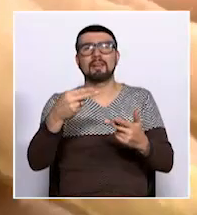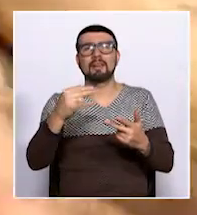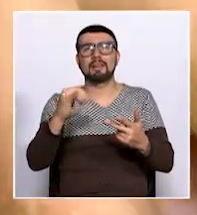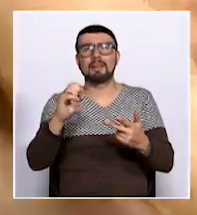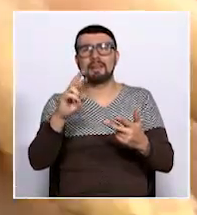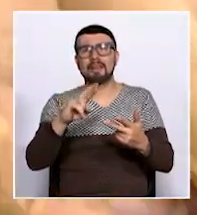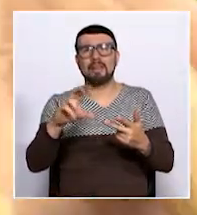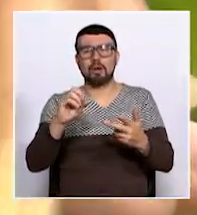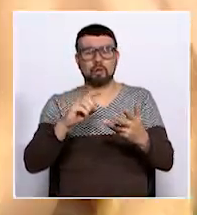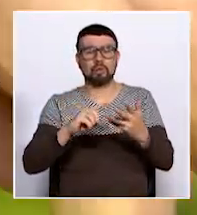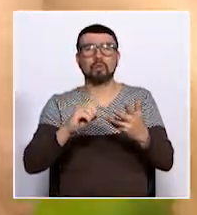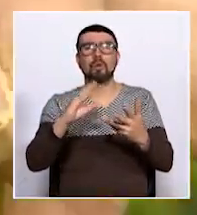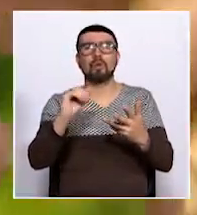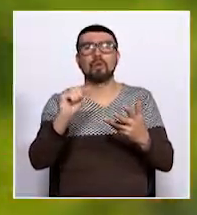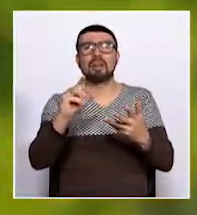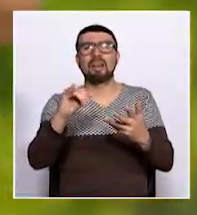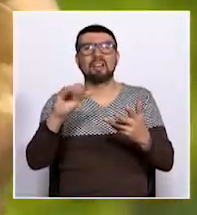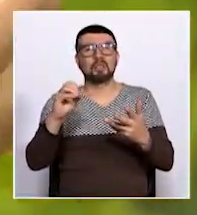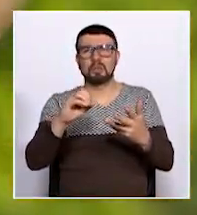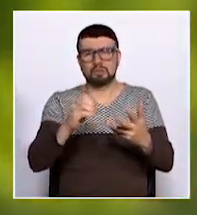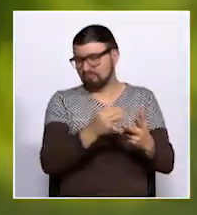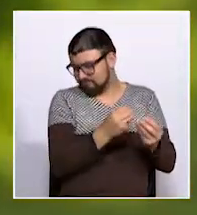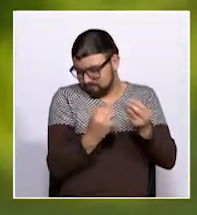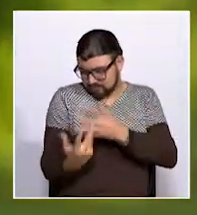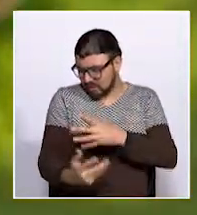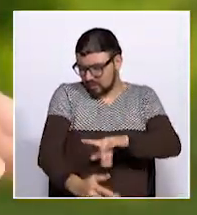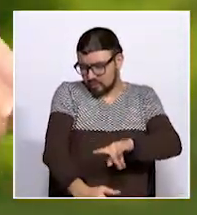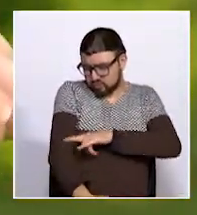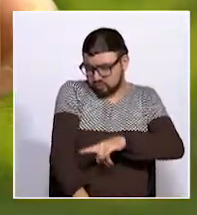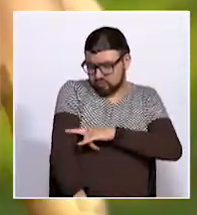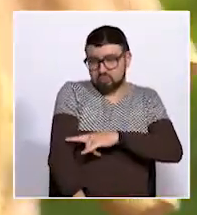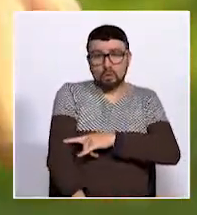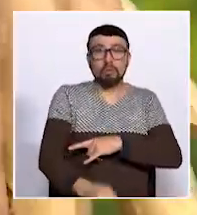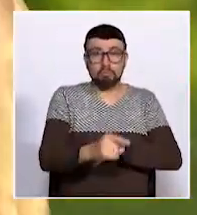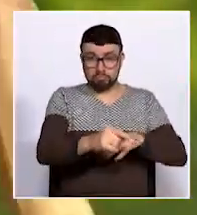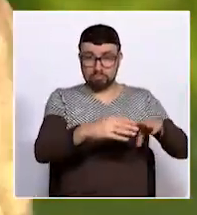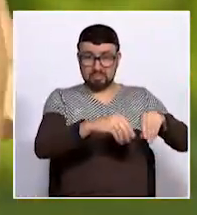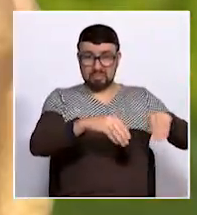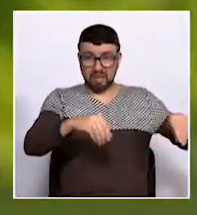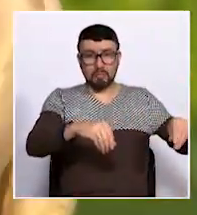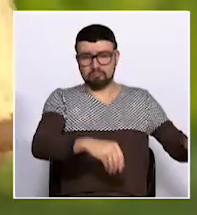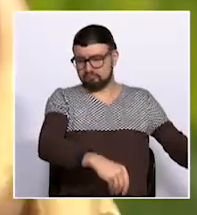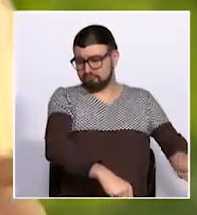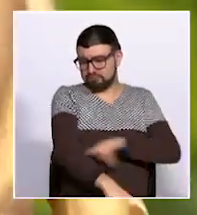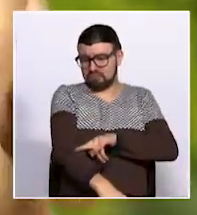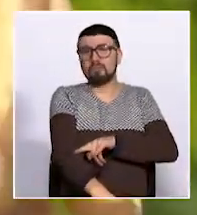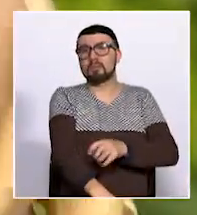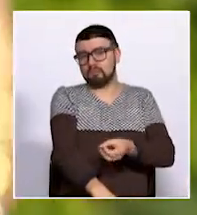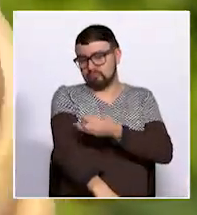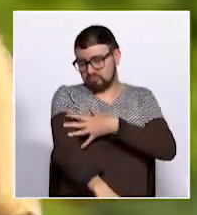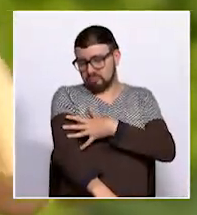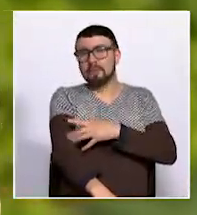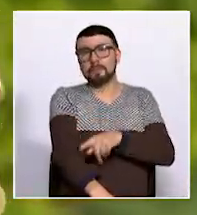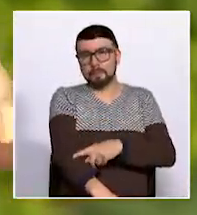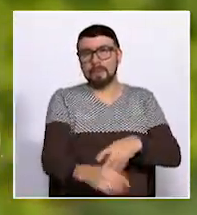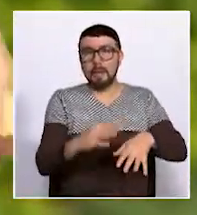llevando calcio, ¿sí? Todos los minerales que tiene la tierra se los estoy llevando directamente a la piel,